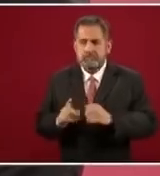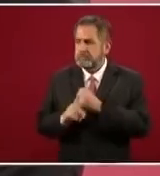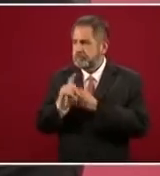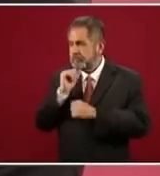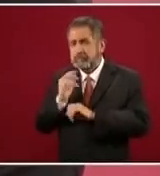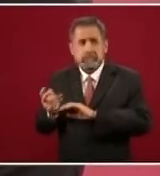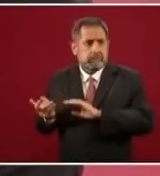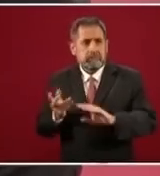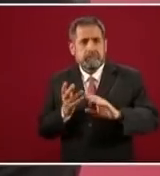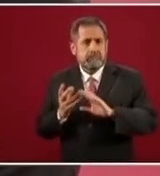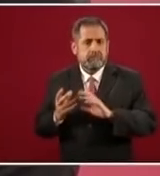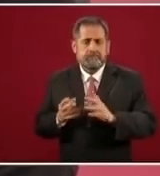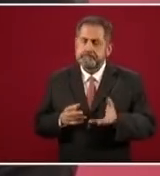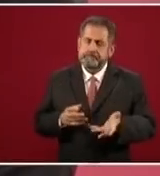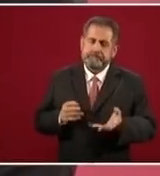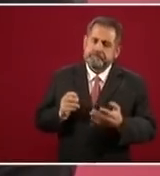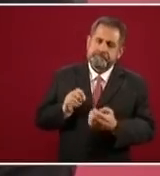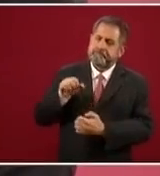problema,